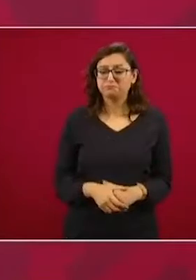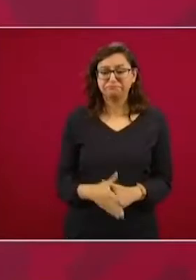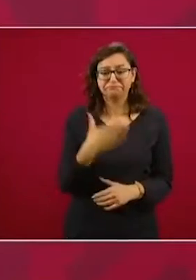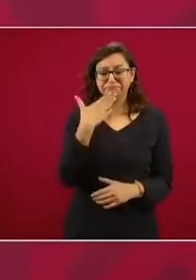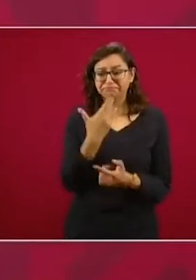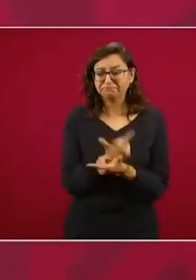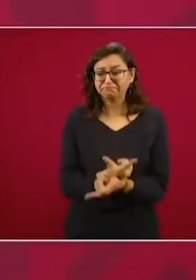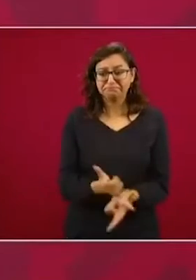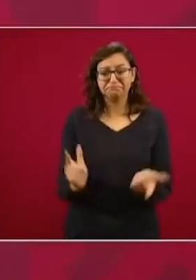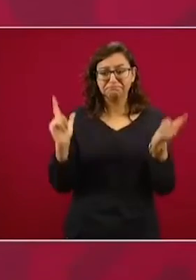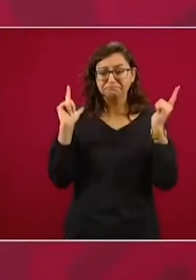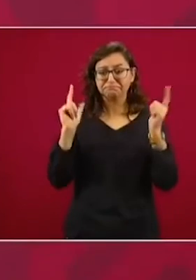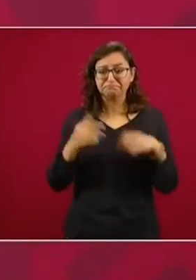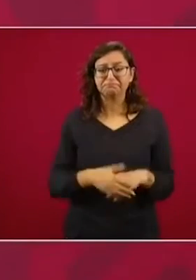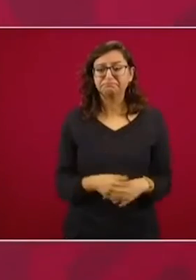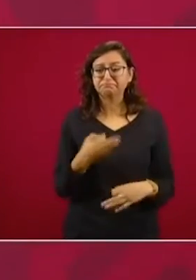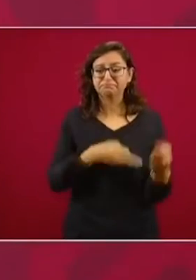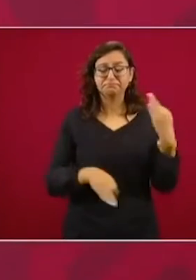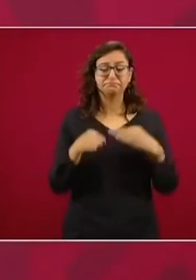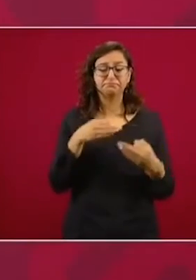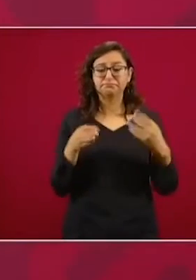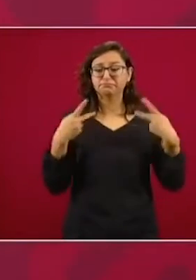somos libres